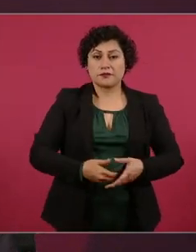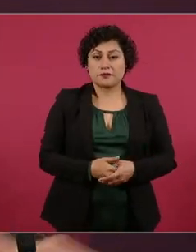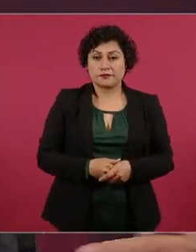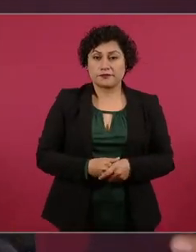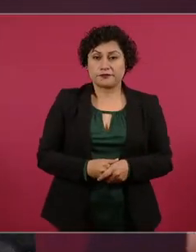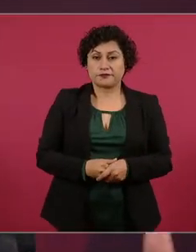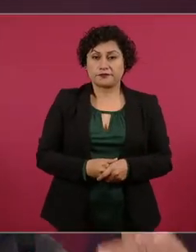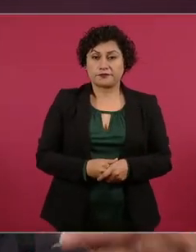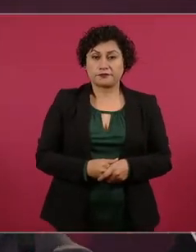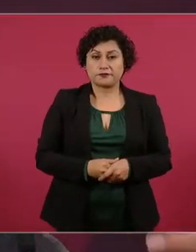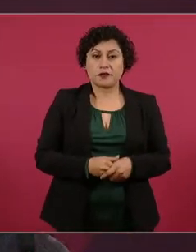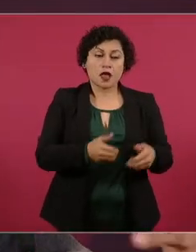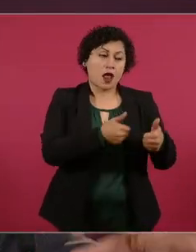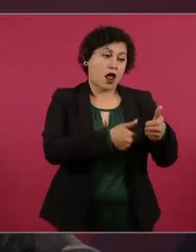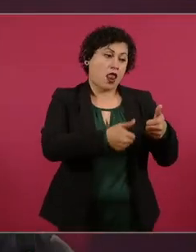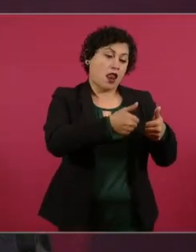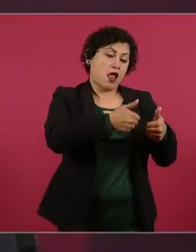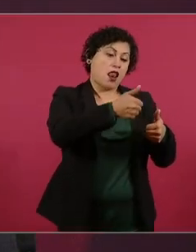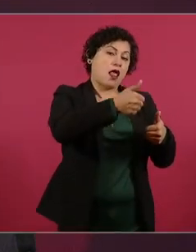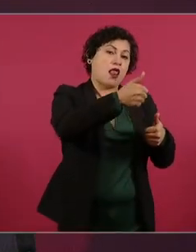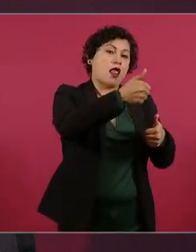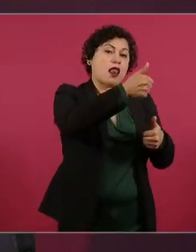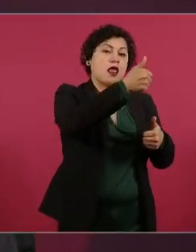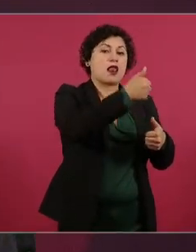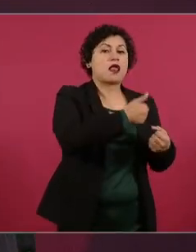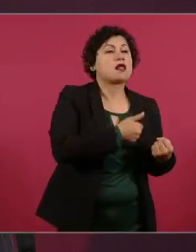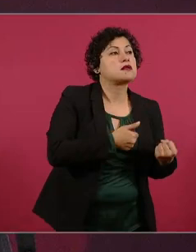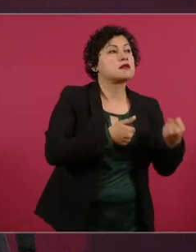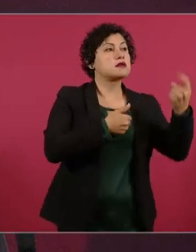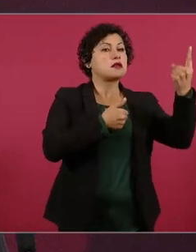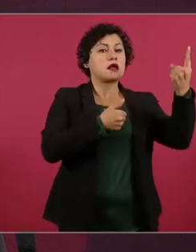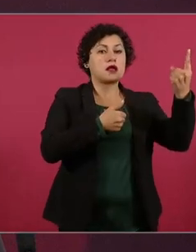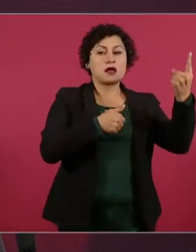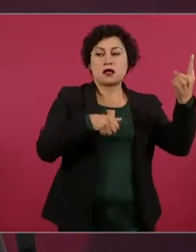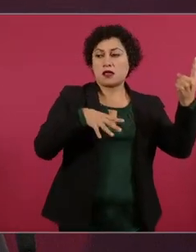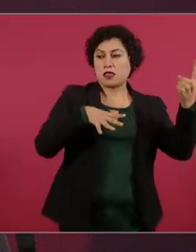ya se quieren sentir más, se vuelven ladinos.